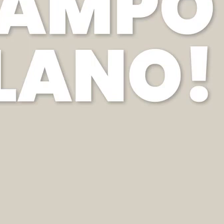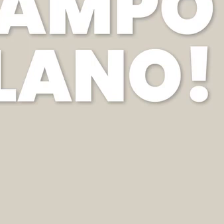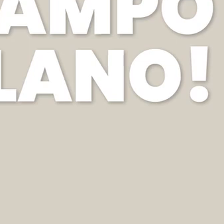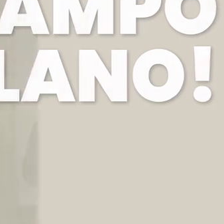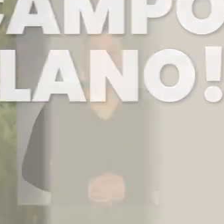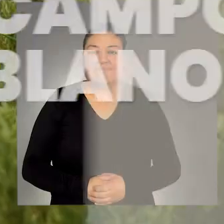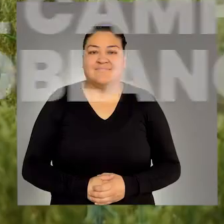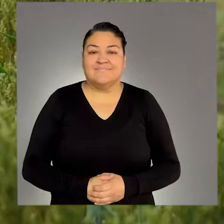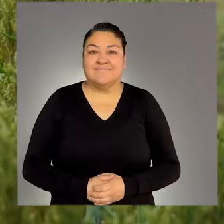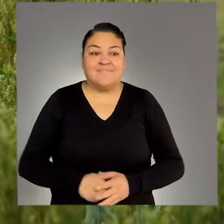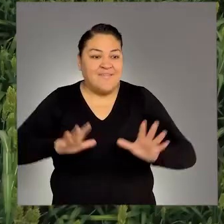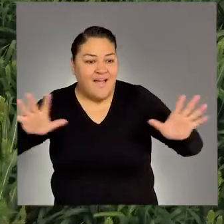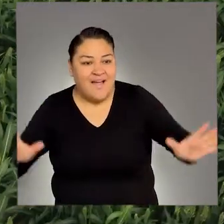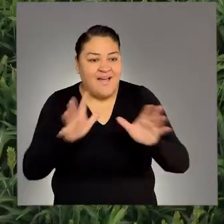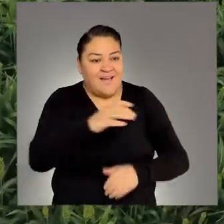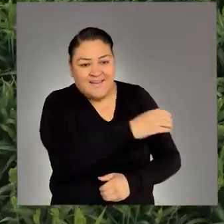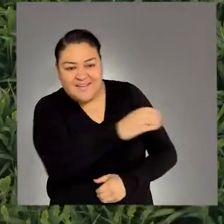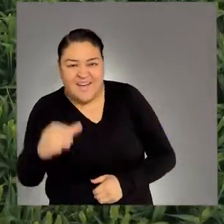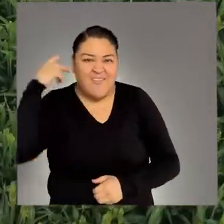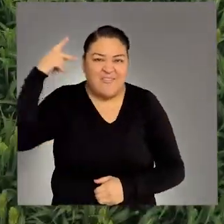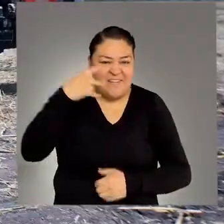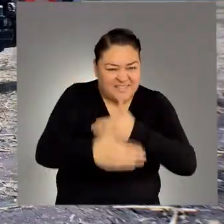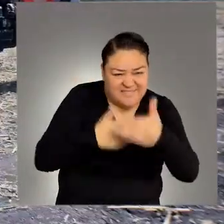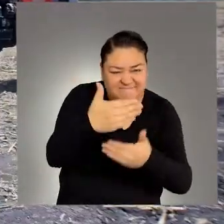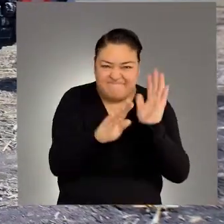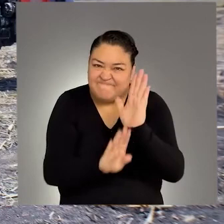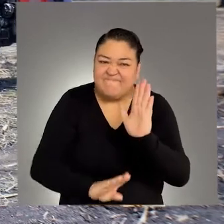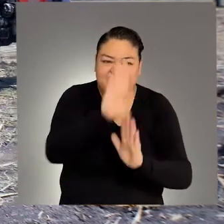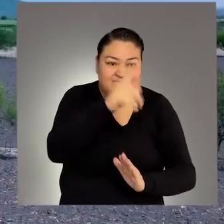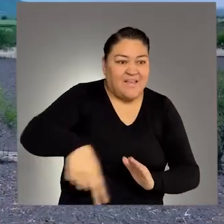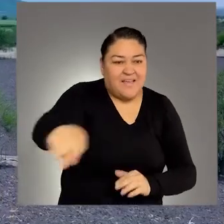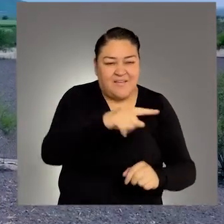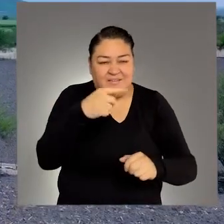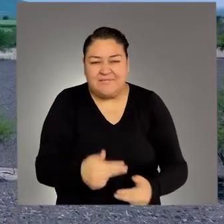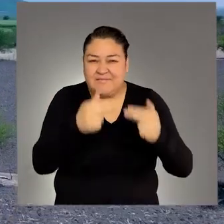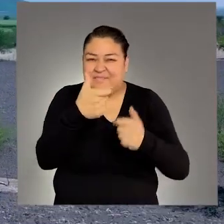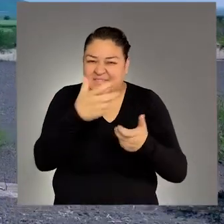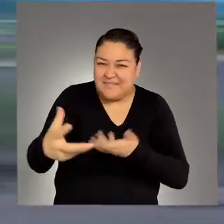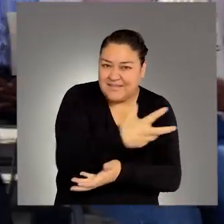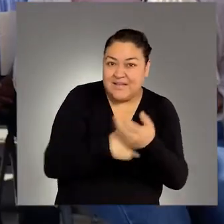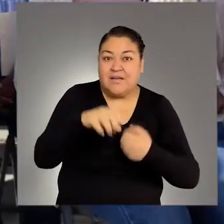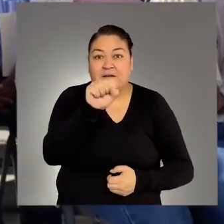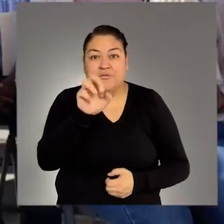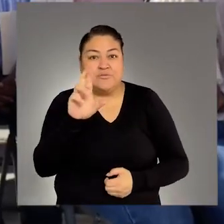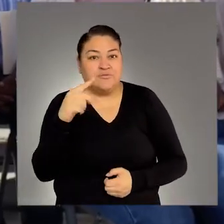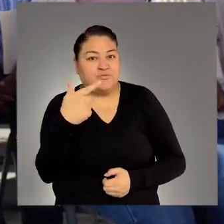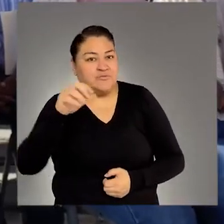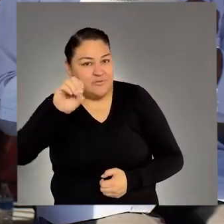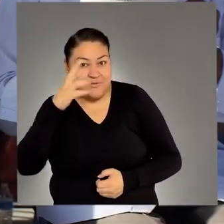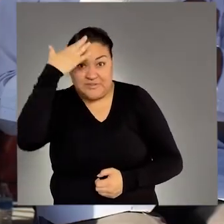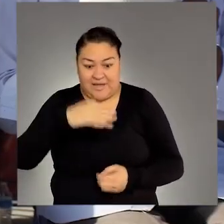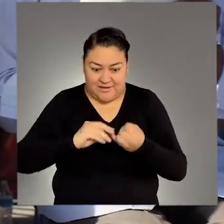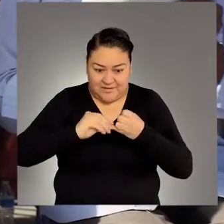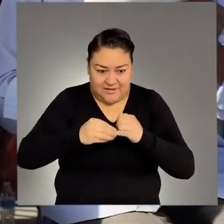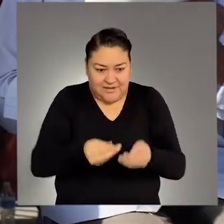impulsamos al campo poblano para aumentar los ingresos de las y los productores de sorbo en la mixteca poblana entregamos semilla para